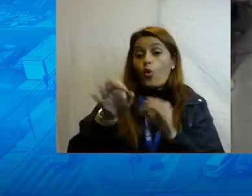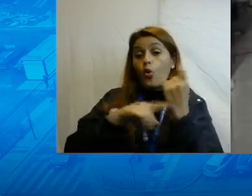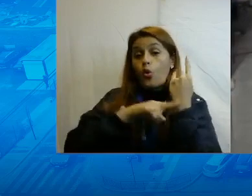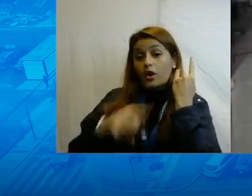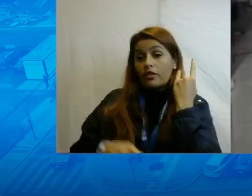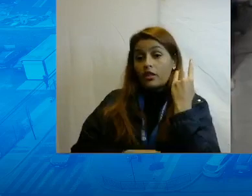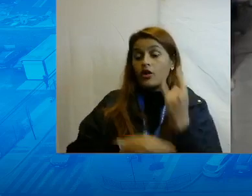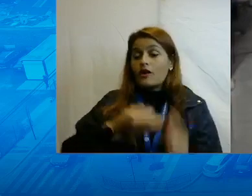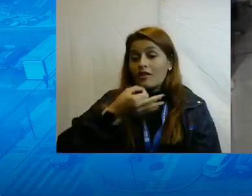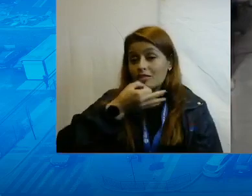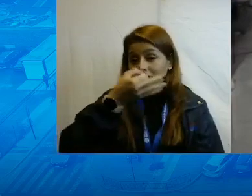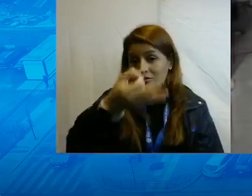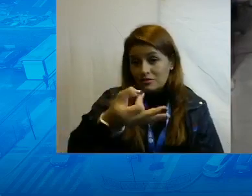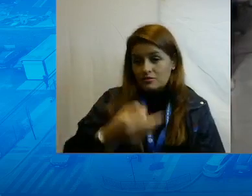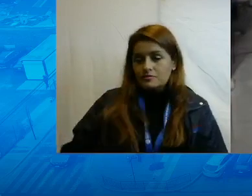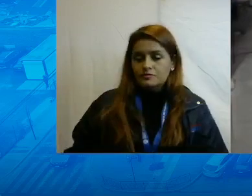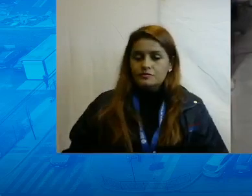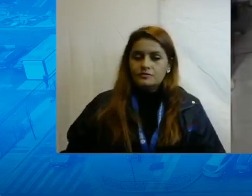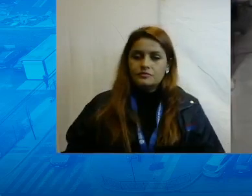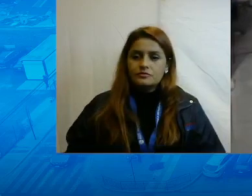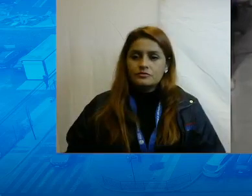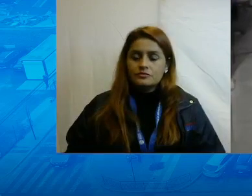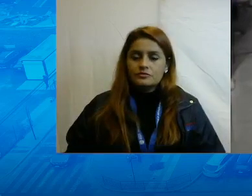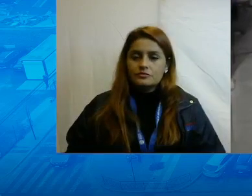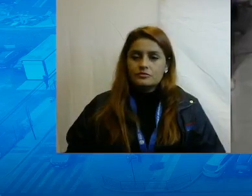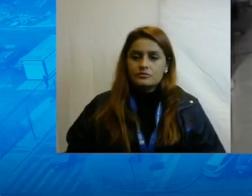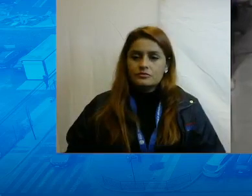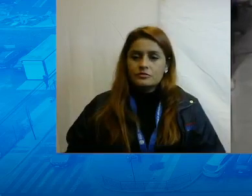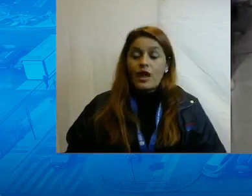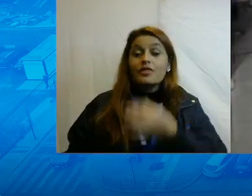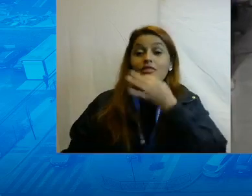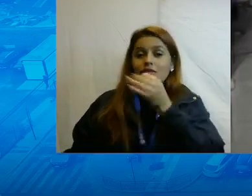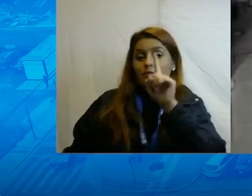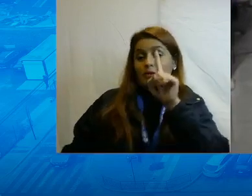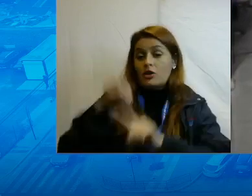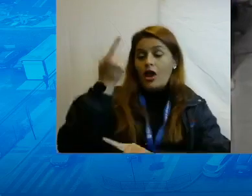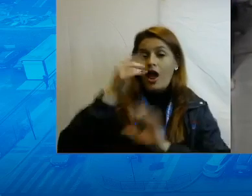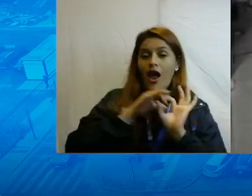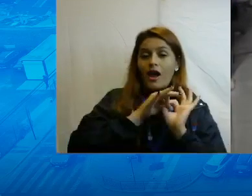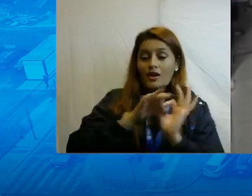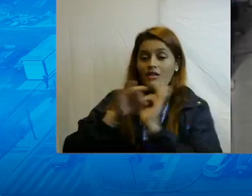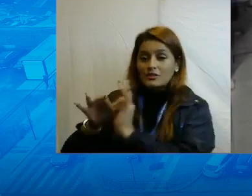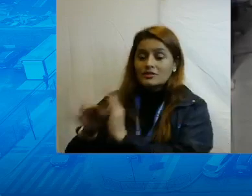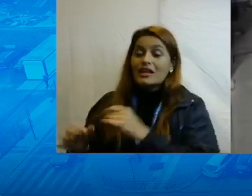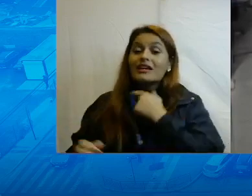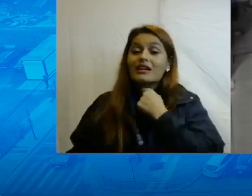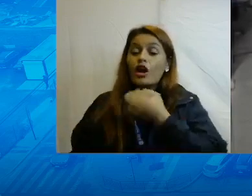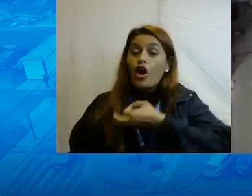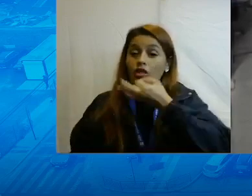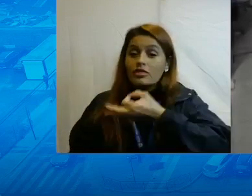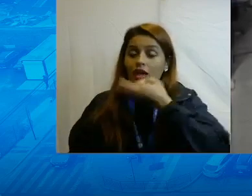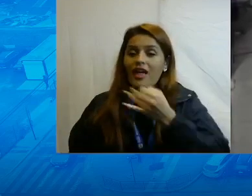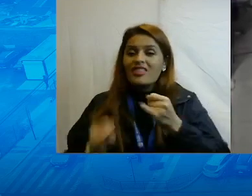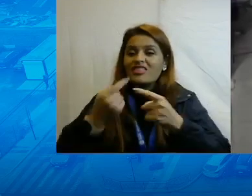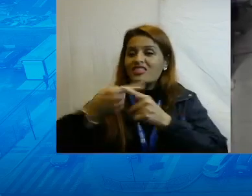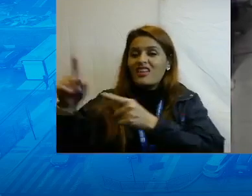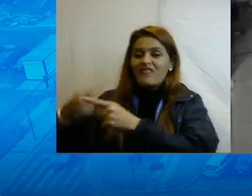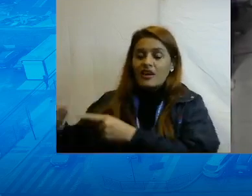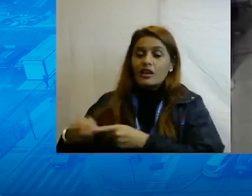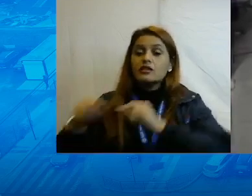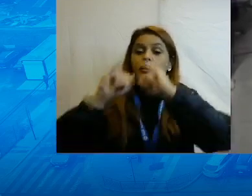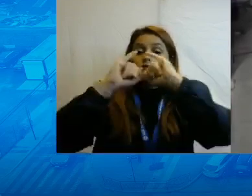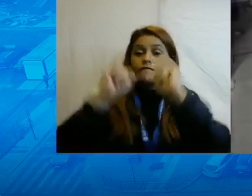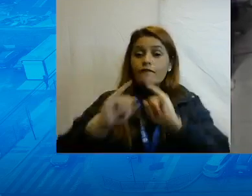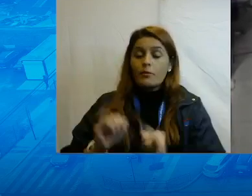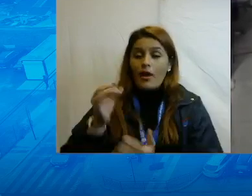a propósito de PETRAC. Sí, agradecer, ¿no es cierto?, el comentario porque permite contar las diferentes formas de financiamiento que tiene